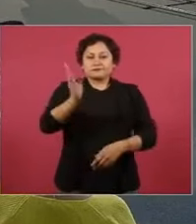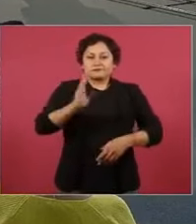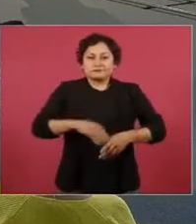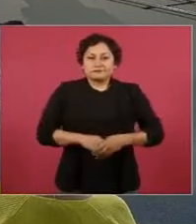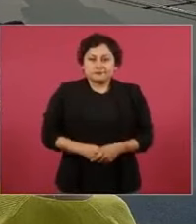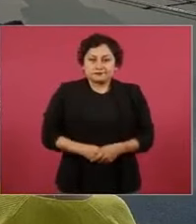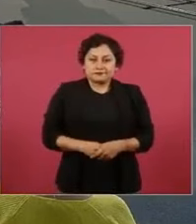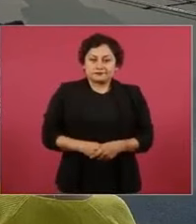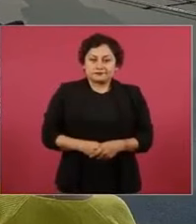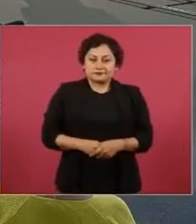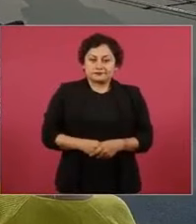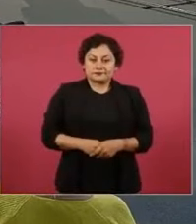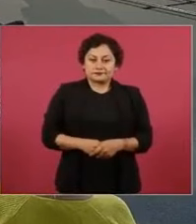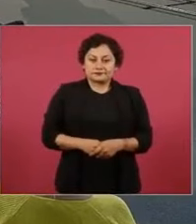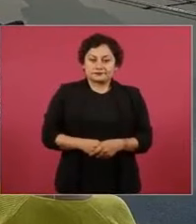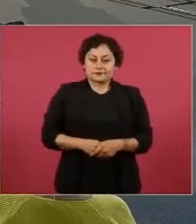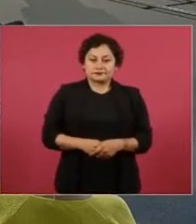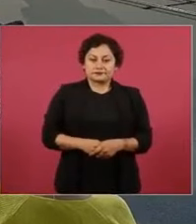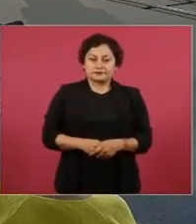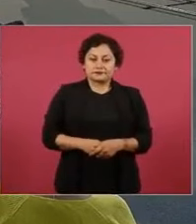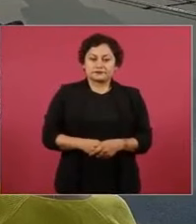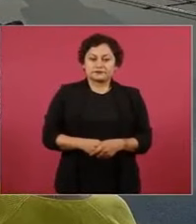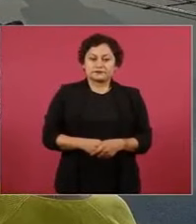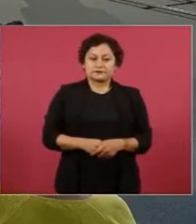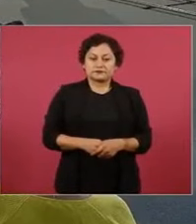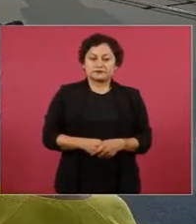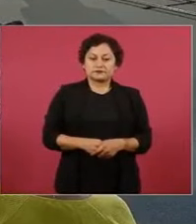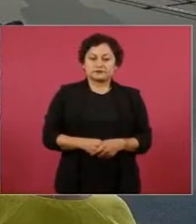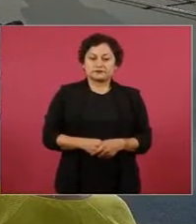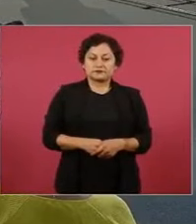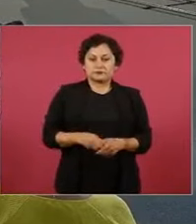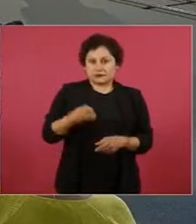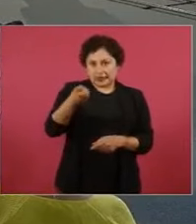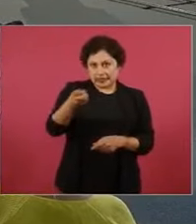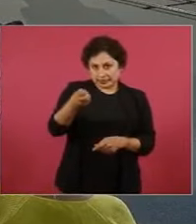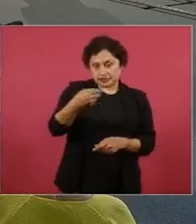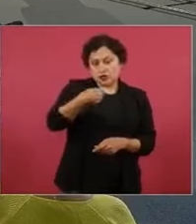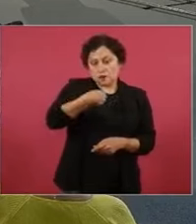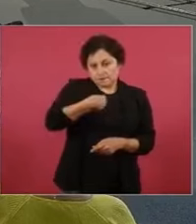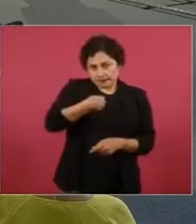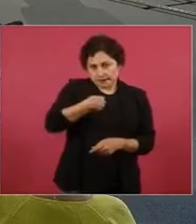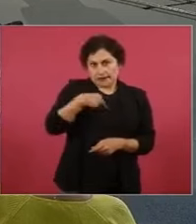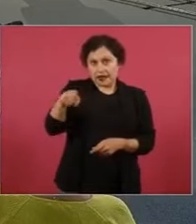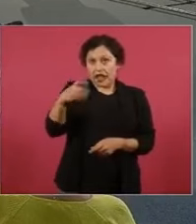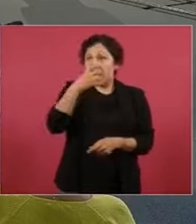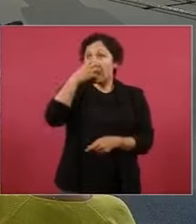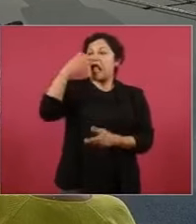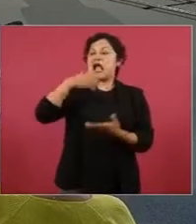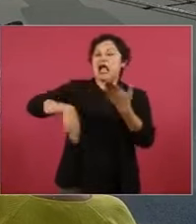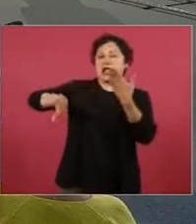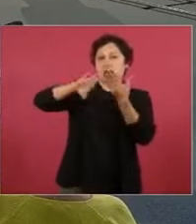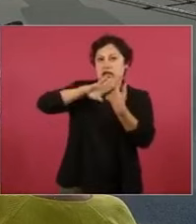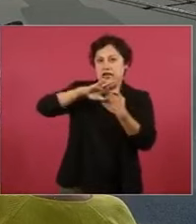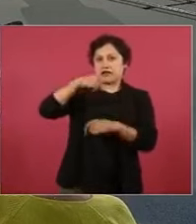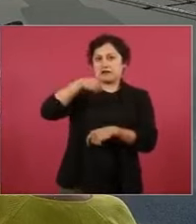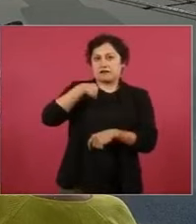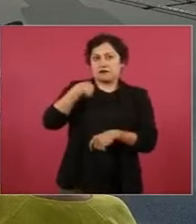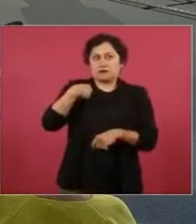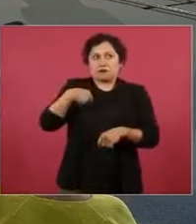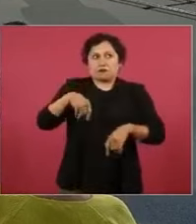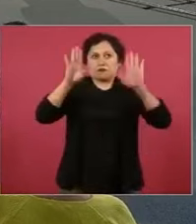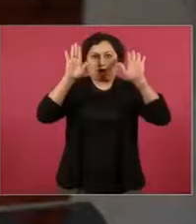usted no sabe, ay, ya se apagó. Eso me pasó el 2 de junio, se refieren a mí, me están gritando a mí, yo ni cuenta me había dado que me gritaban